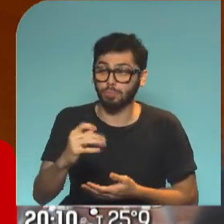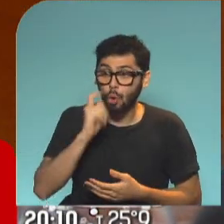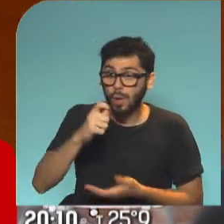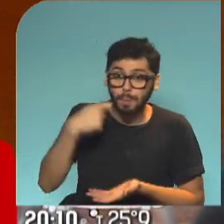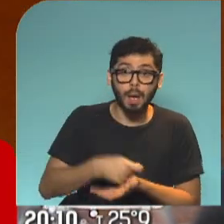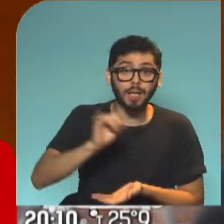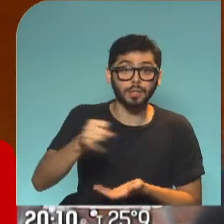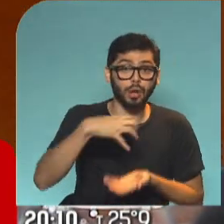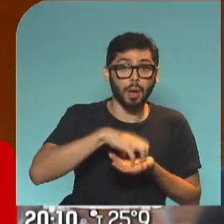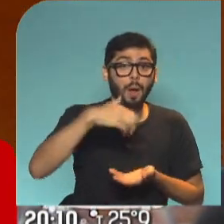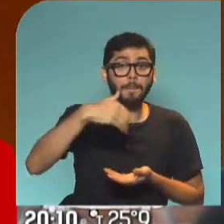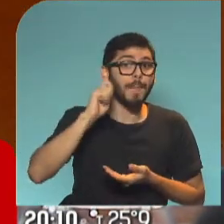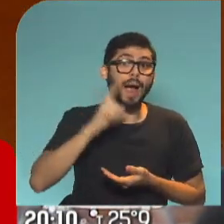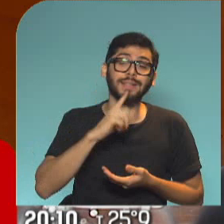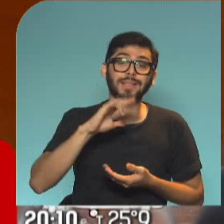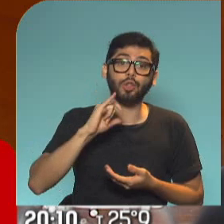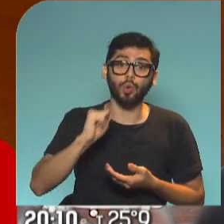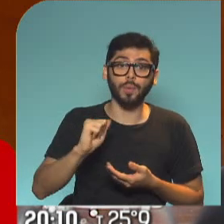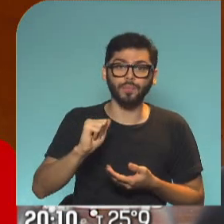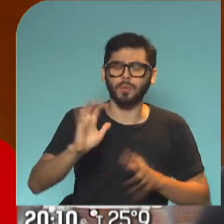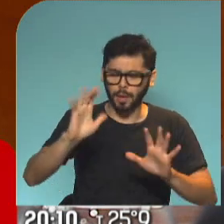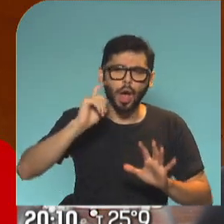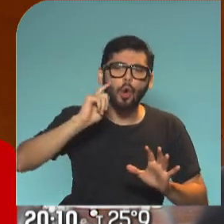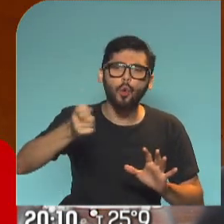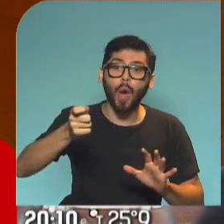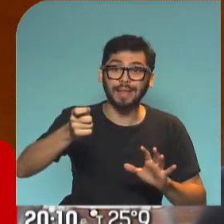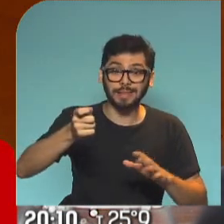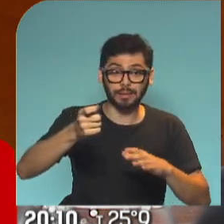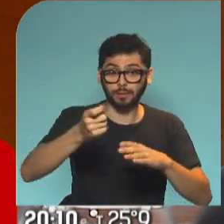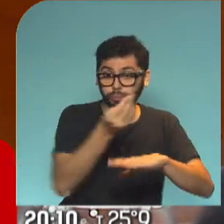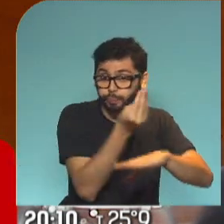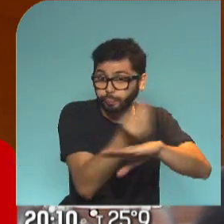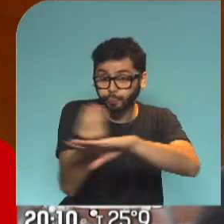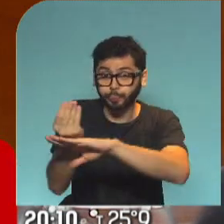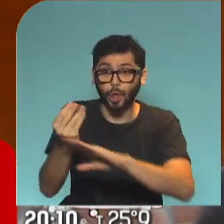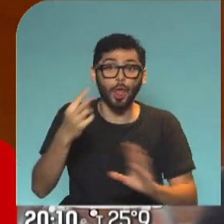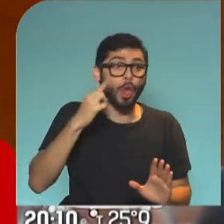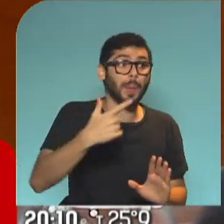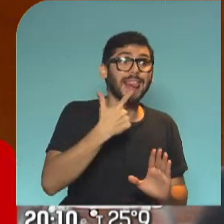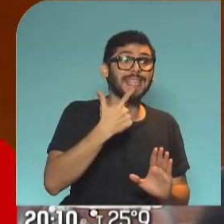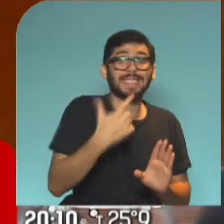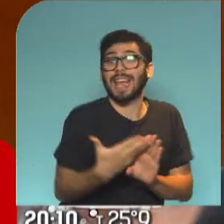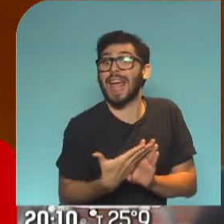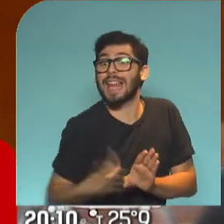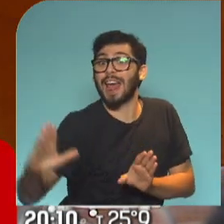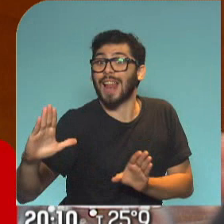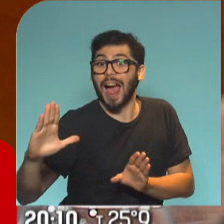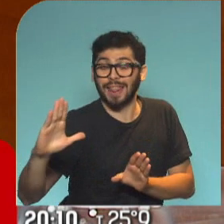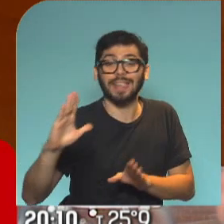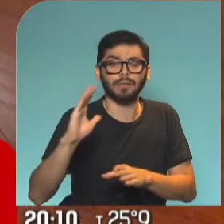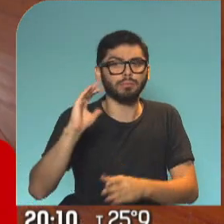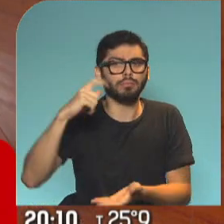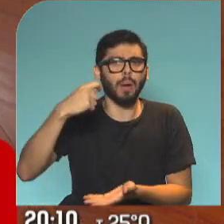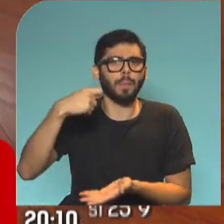en el consejo de la magistratura en un proyecto que trabajamos los jueces designados desde el 17 ala para adelante pagan ganancias pero esto no plantea